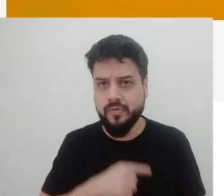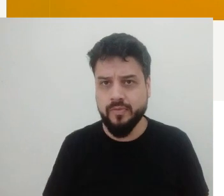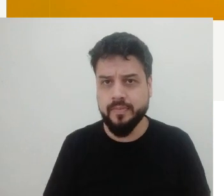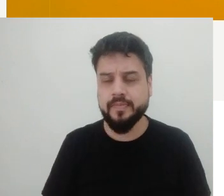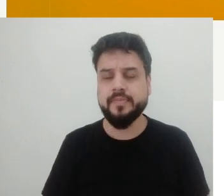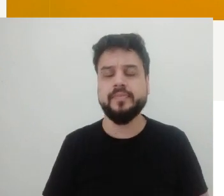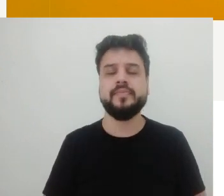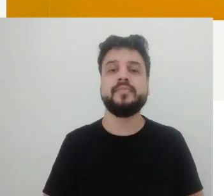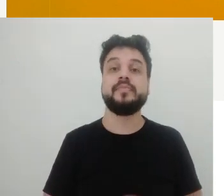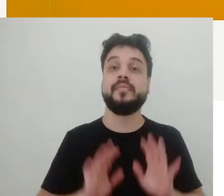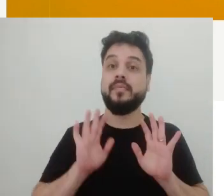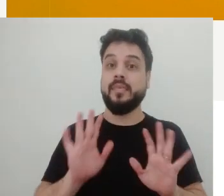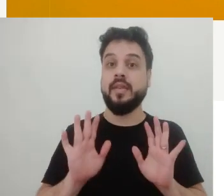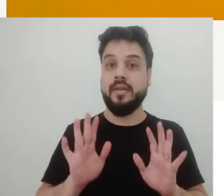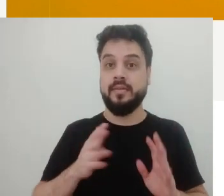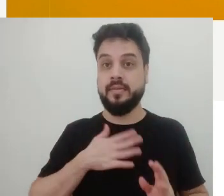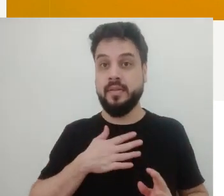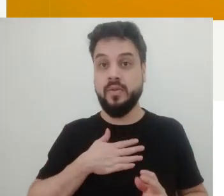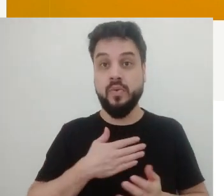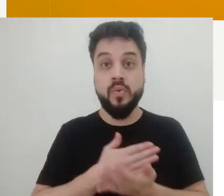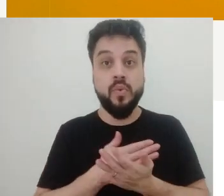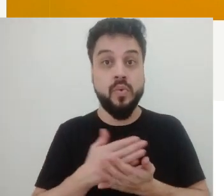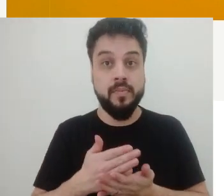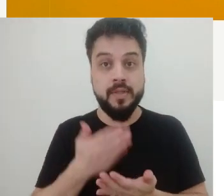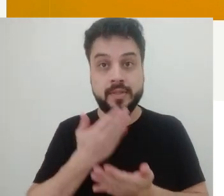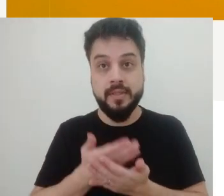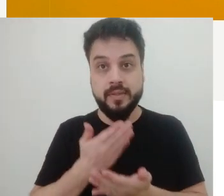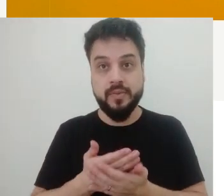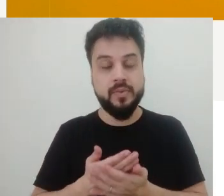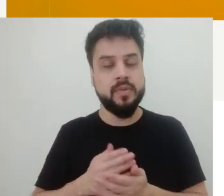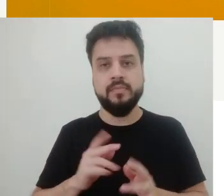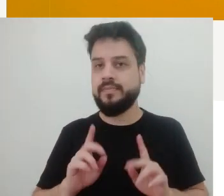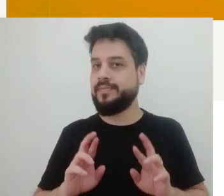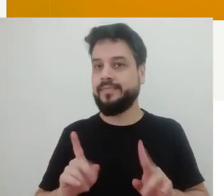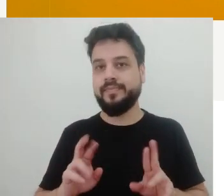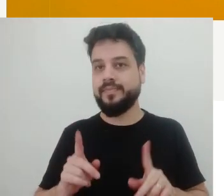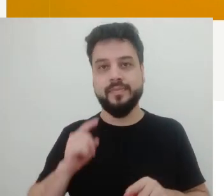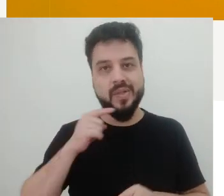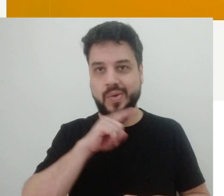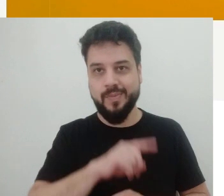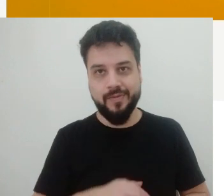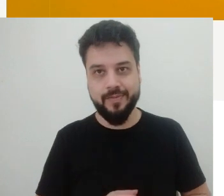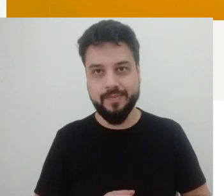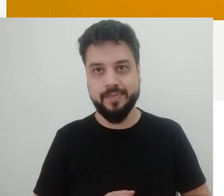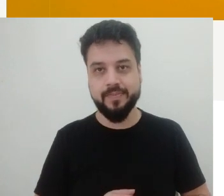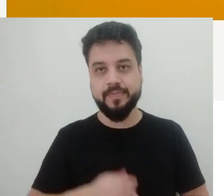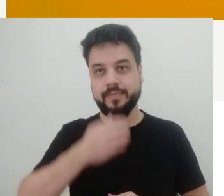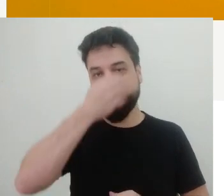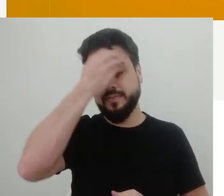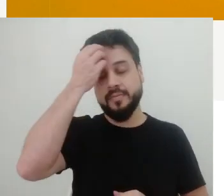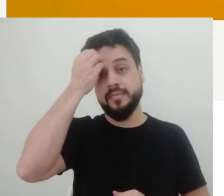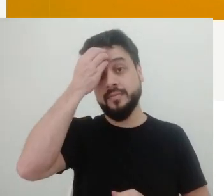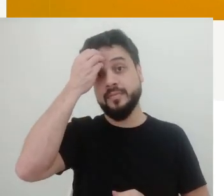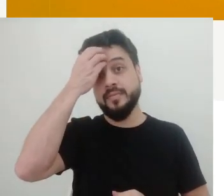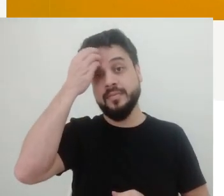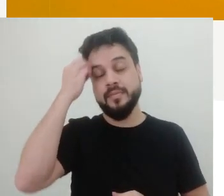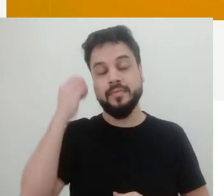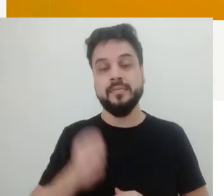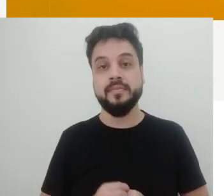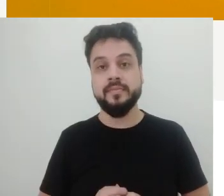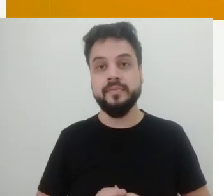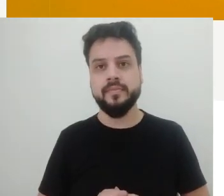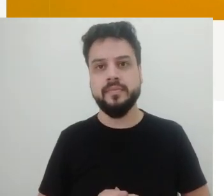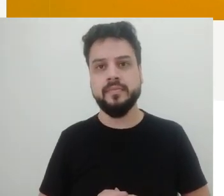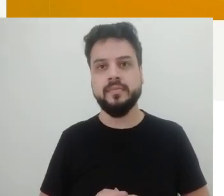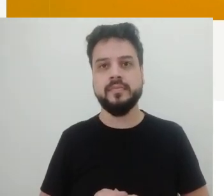de la antigüedad del Medio Oriente o de Grecia y Roma, eso es del todo obvio. Hoy día se supone que tenemos una